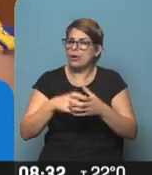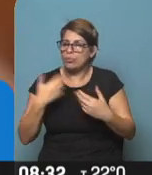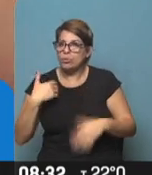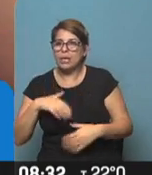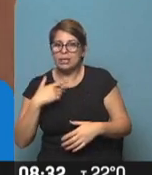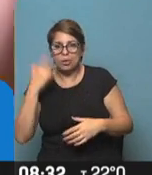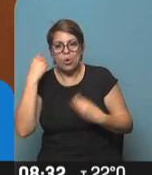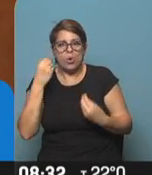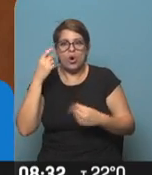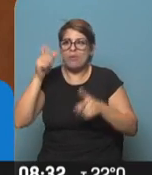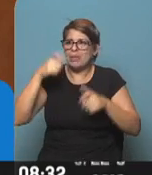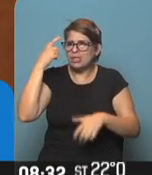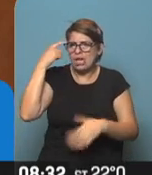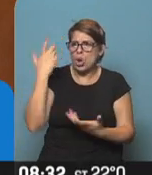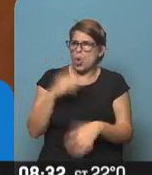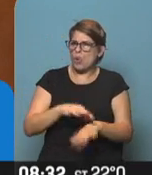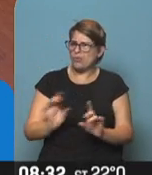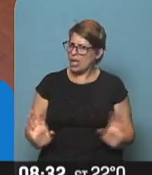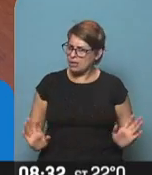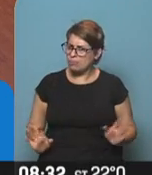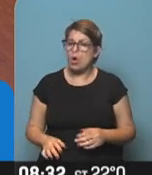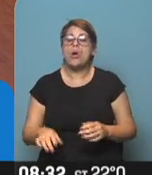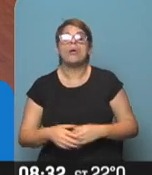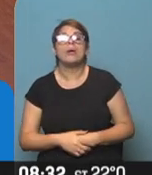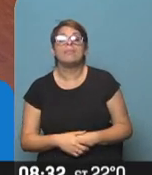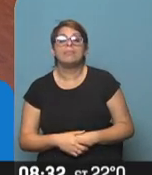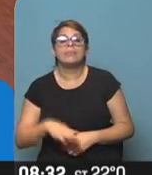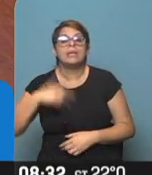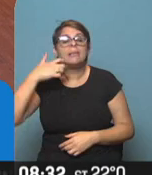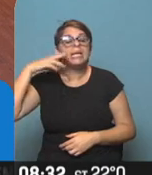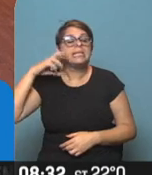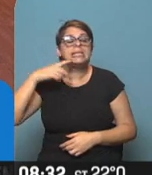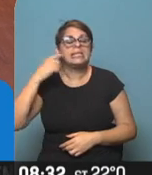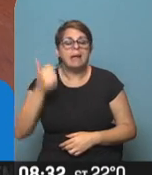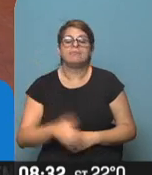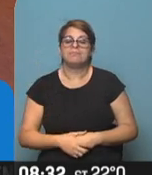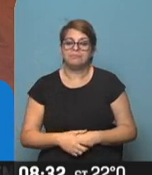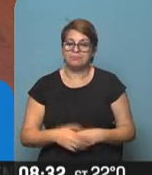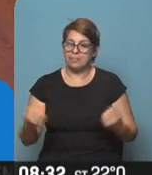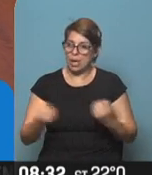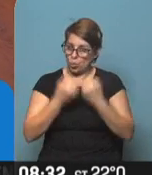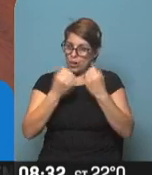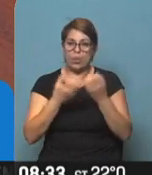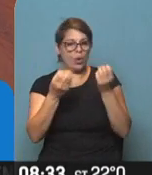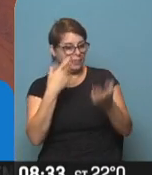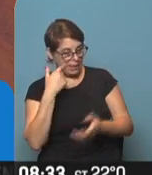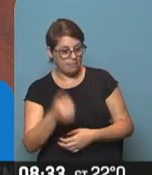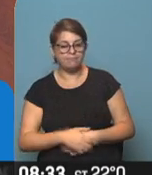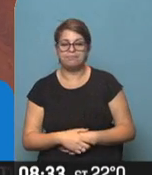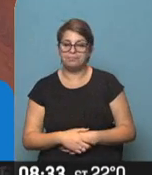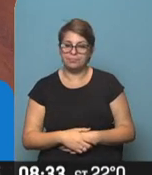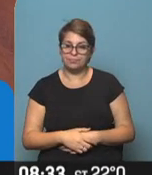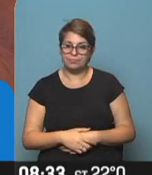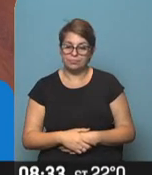como verdad gente que está enferma no también pero funciona desde el exterior n mes ya coincidiendo de hoy los buenos días digo